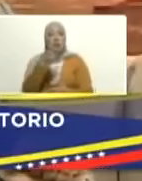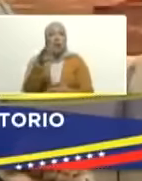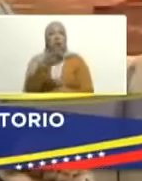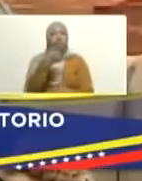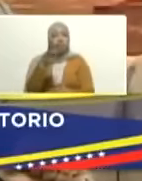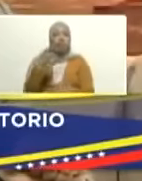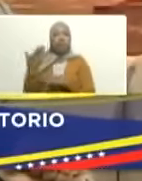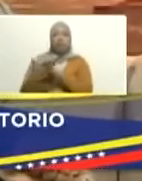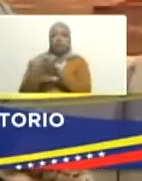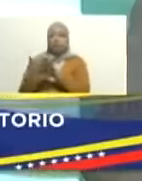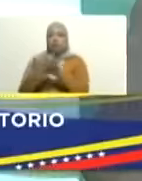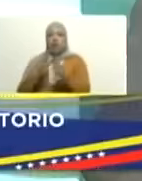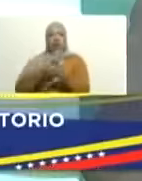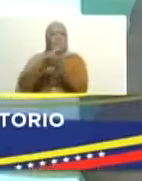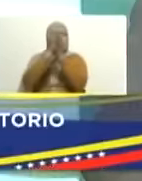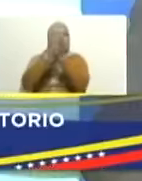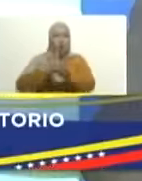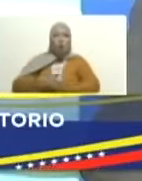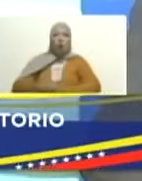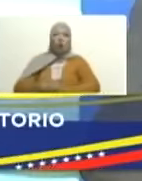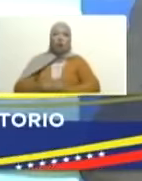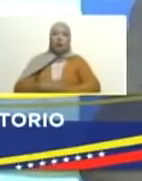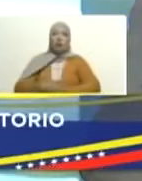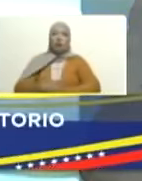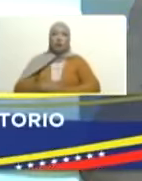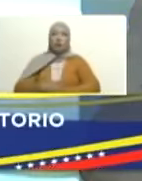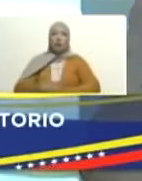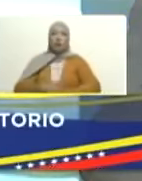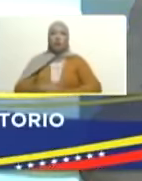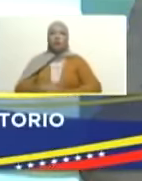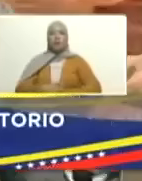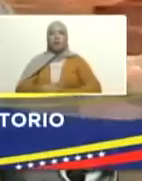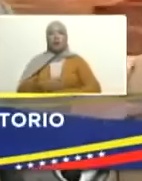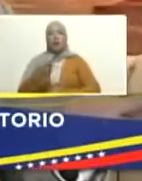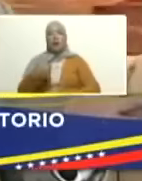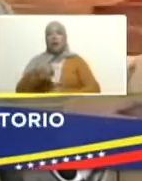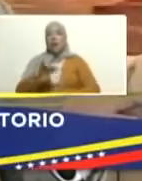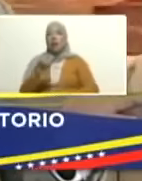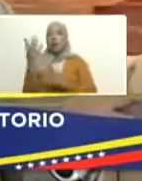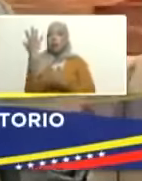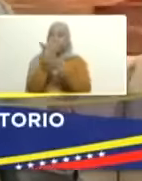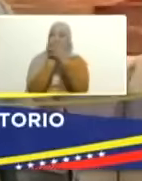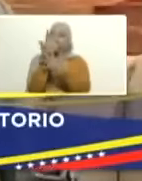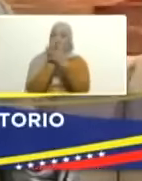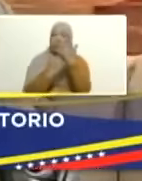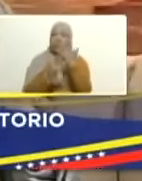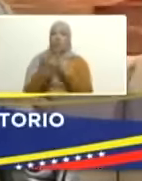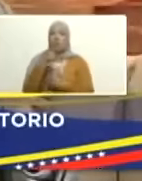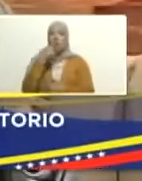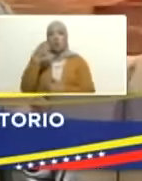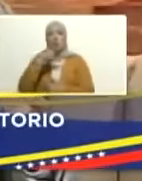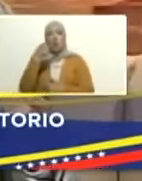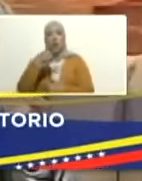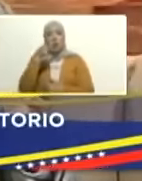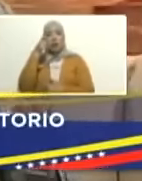superando totalmente, creo, la vieja etapa de